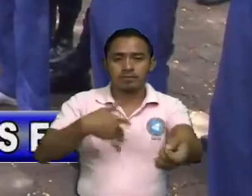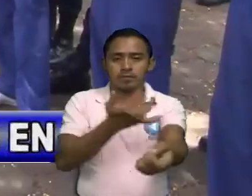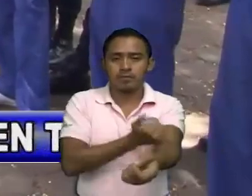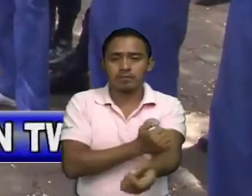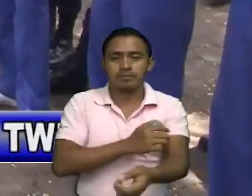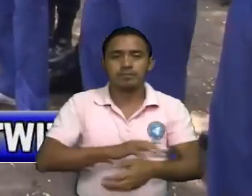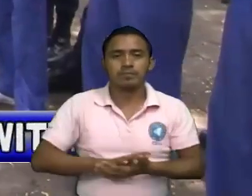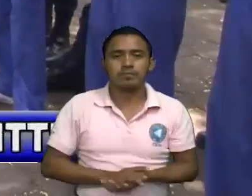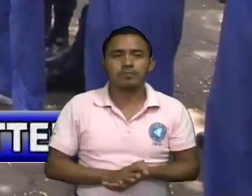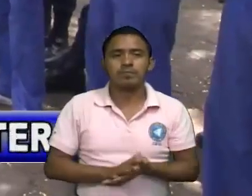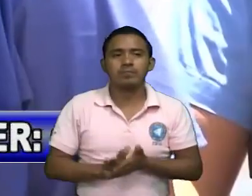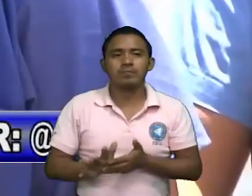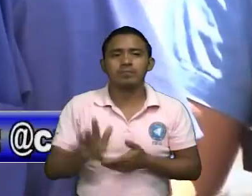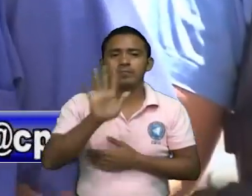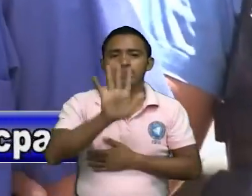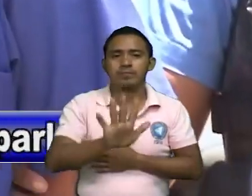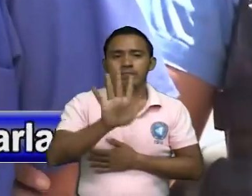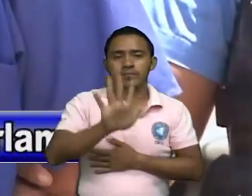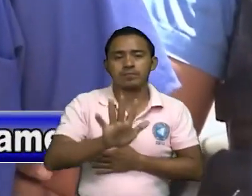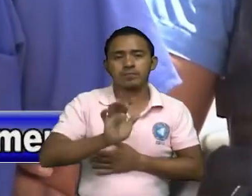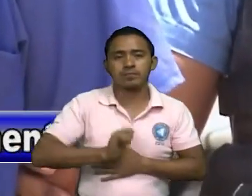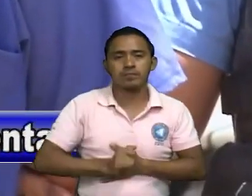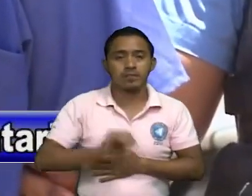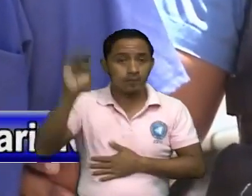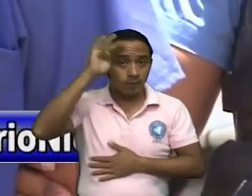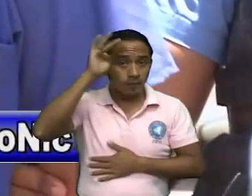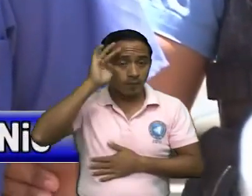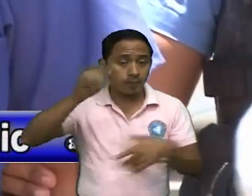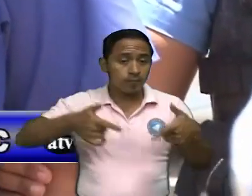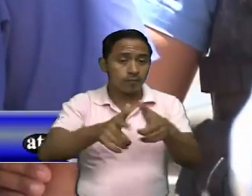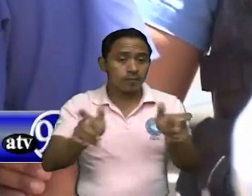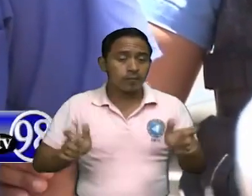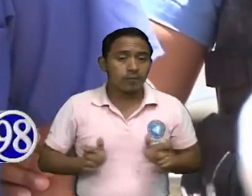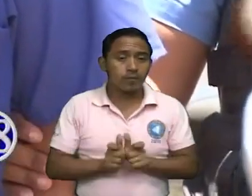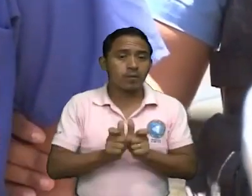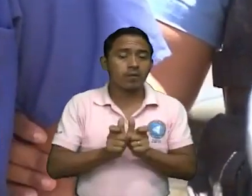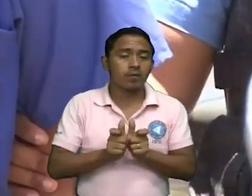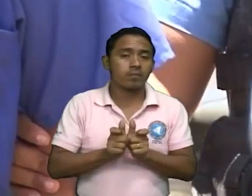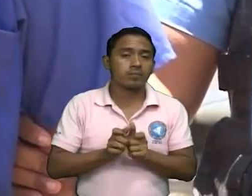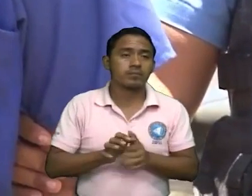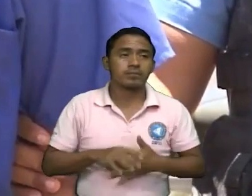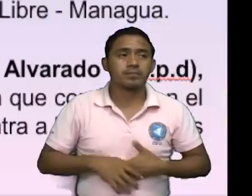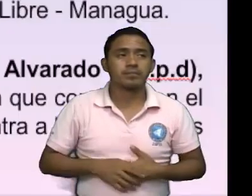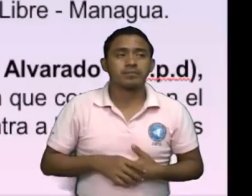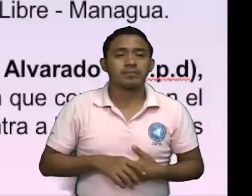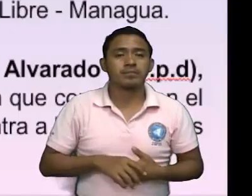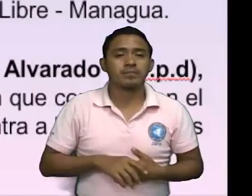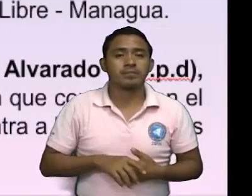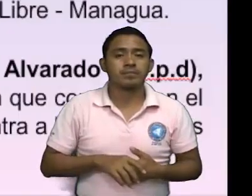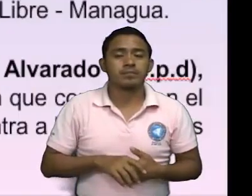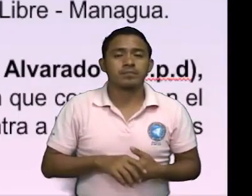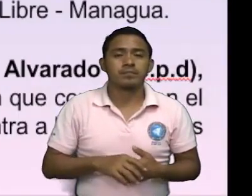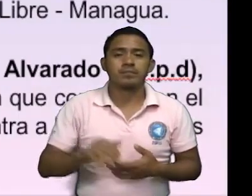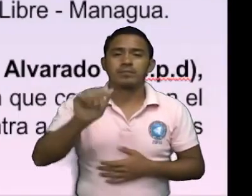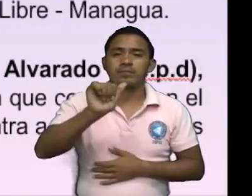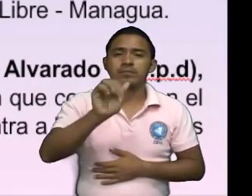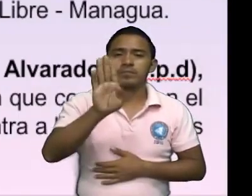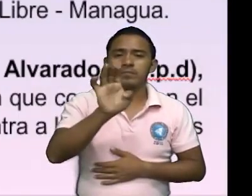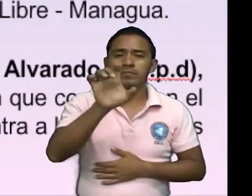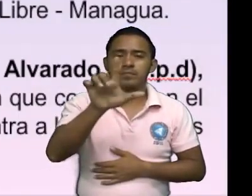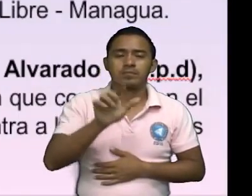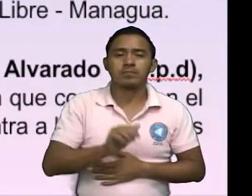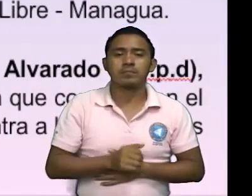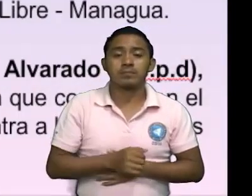droga, 5 cabecillas de grupos delincuenciales. Abel Alejandro Arias